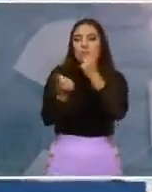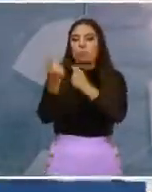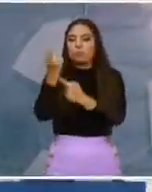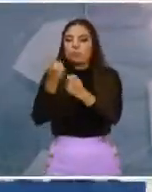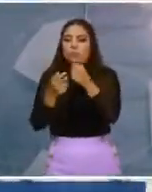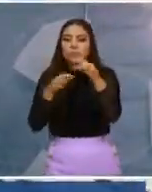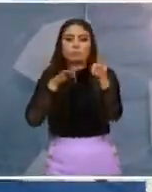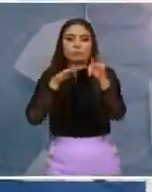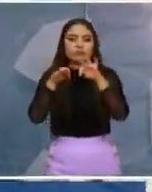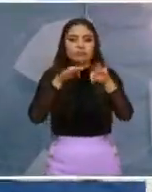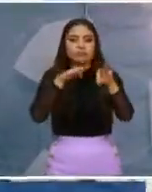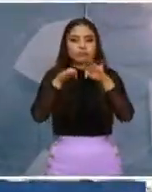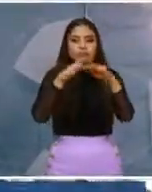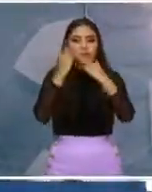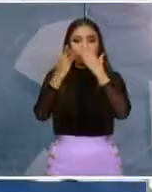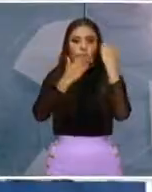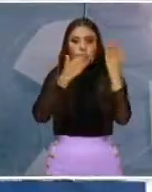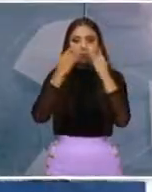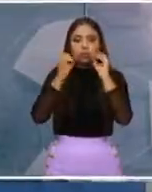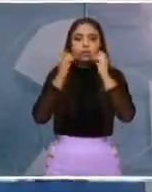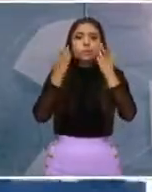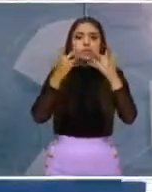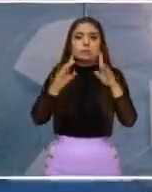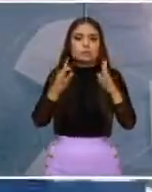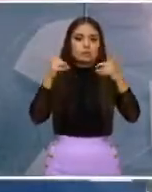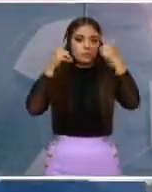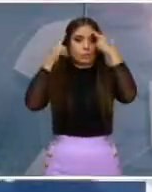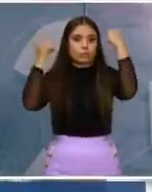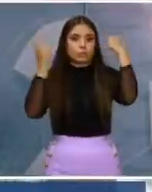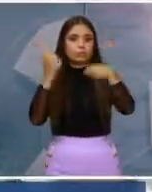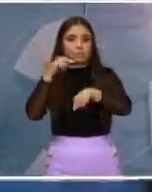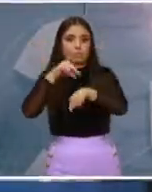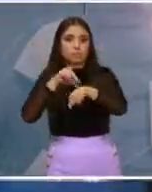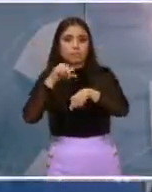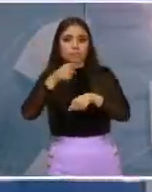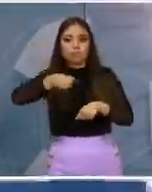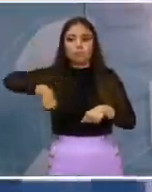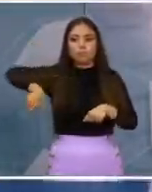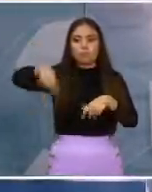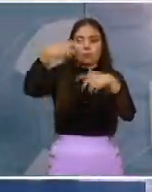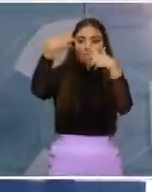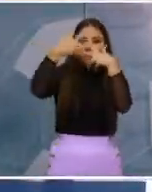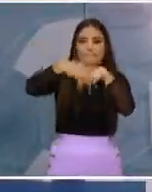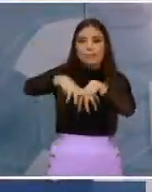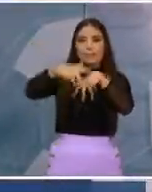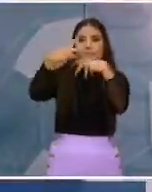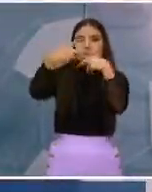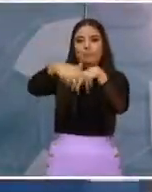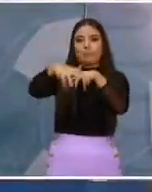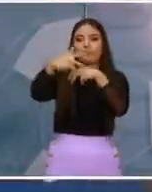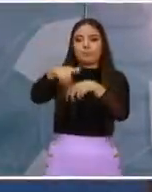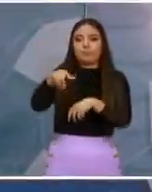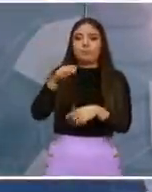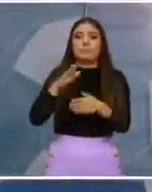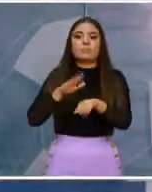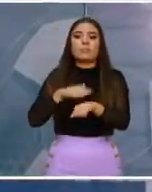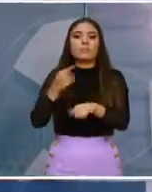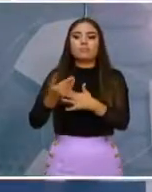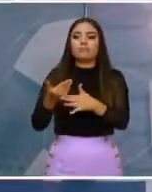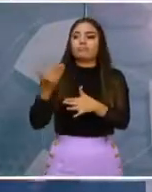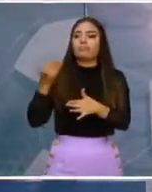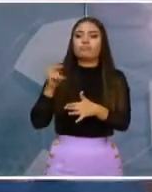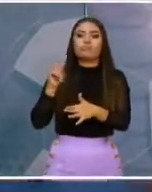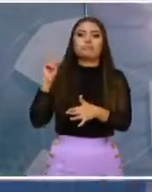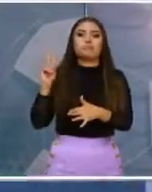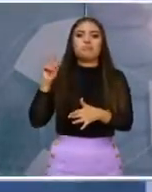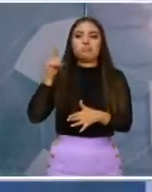la comarca lagunera realizaron una marcha silenciosa en protesta por el homicidio la tarde del viernes de Eric Alan Andrade,